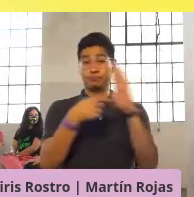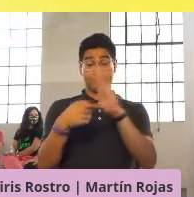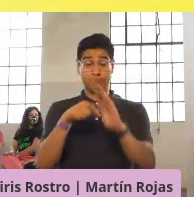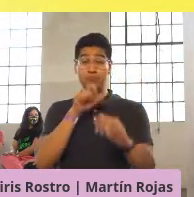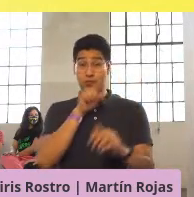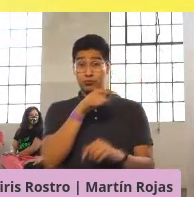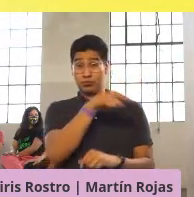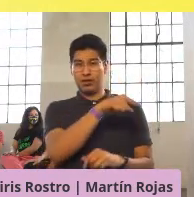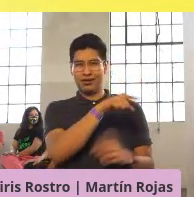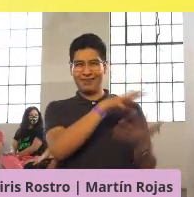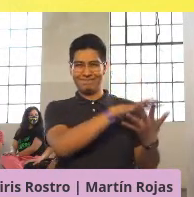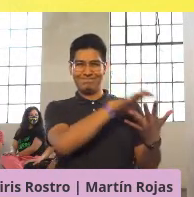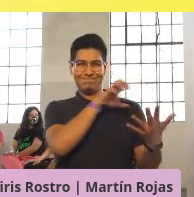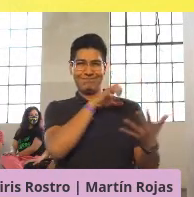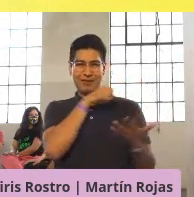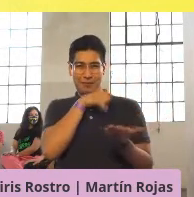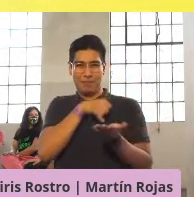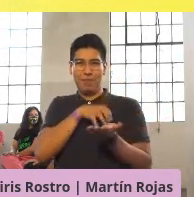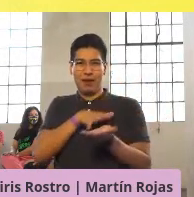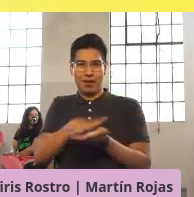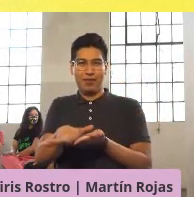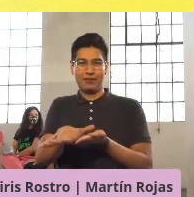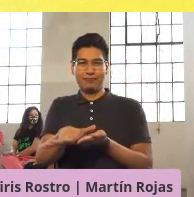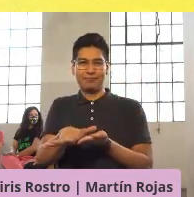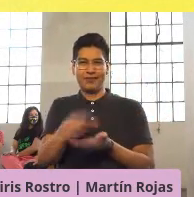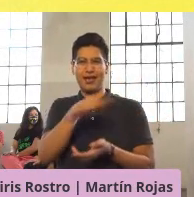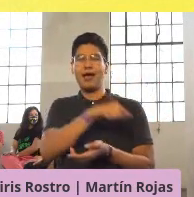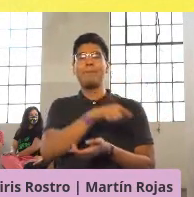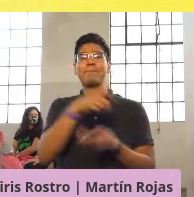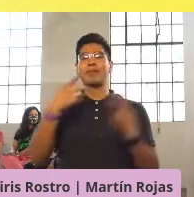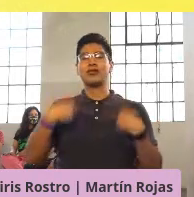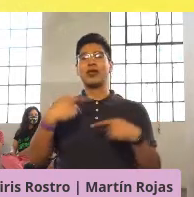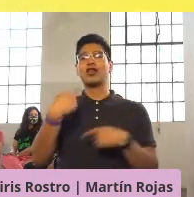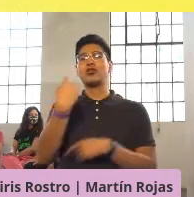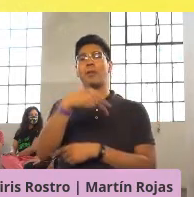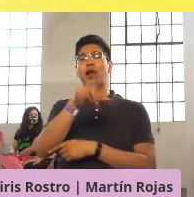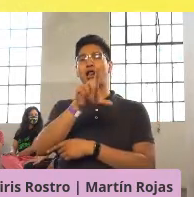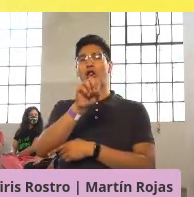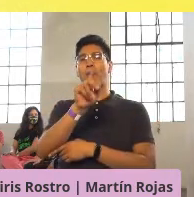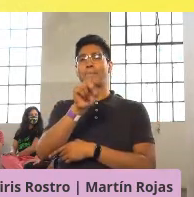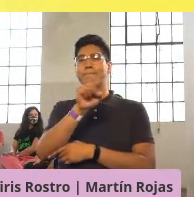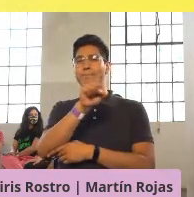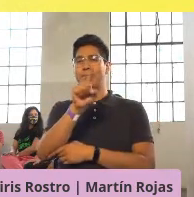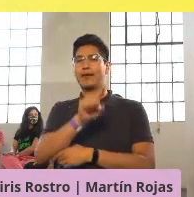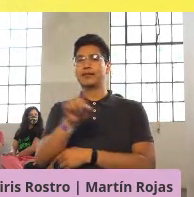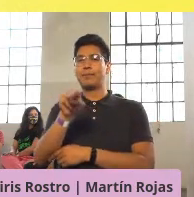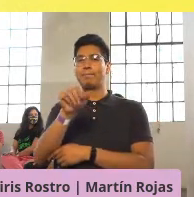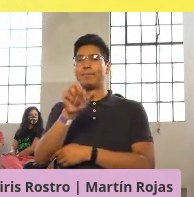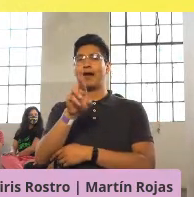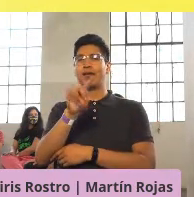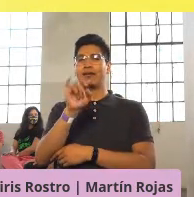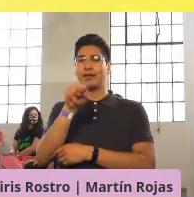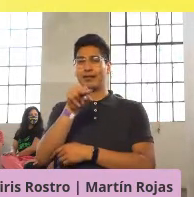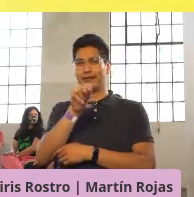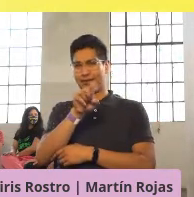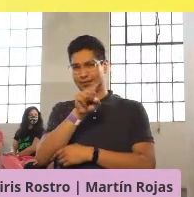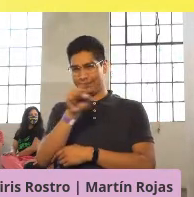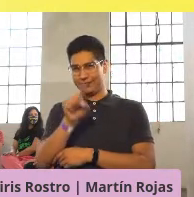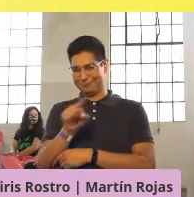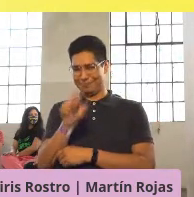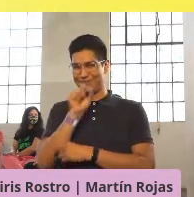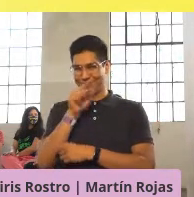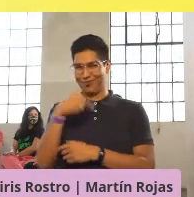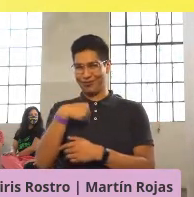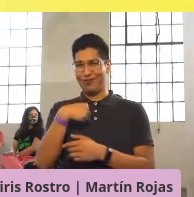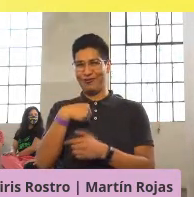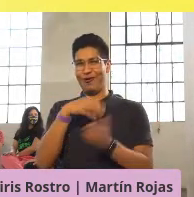de pantalla de los mensajes que recibí del ya López Martínez. Me hice como una especie de selfie con mi celular